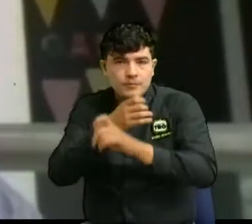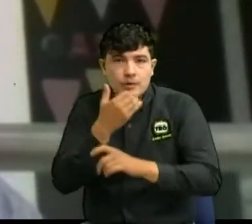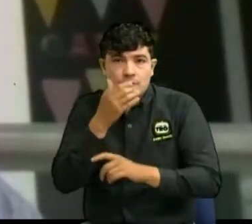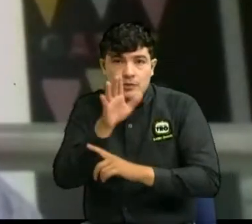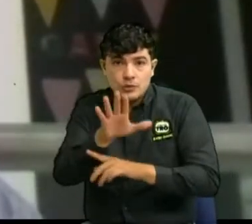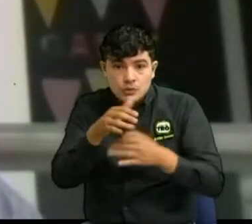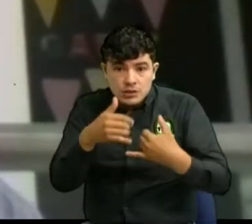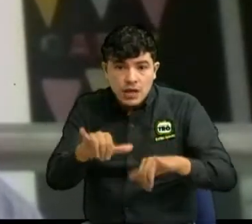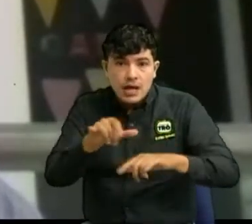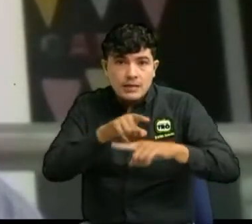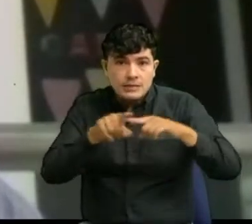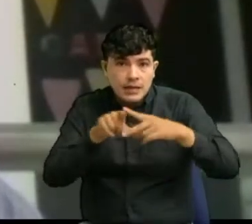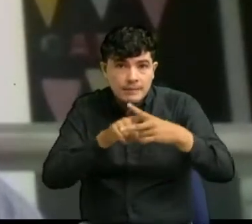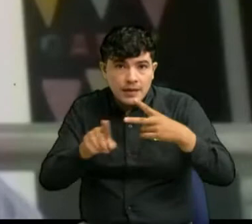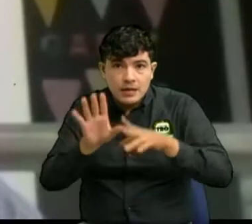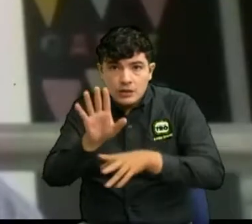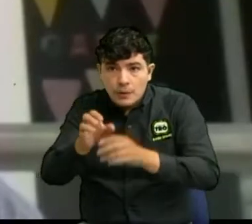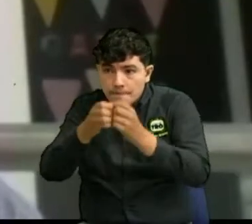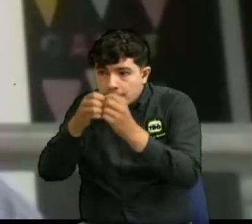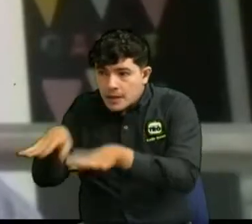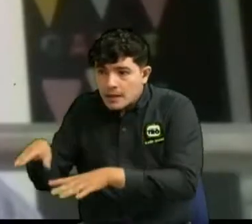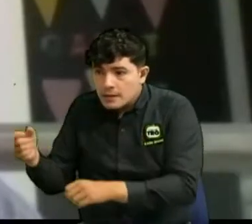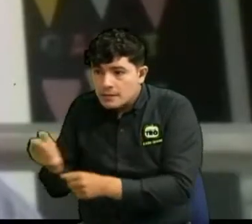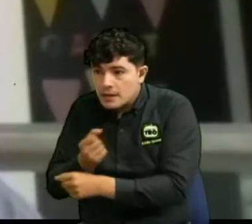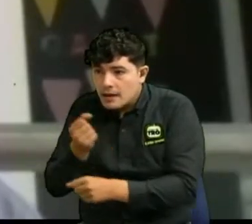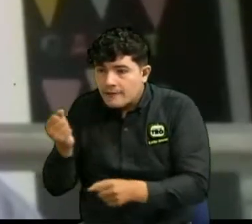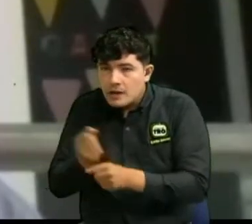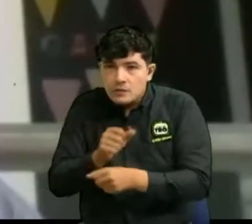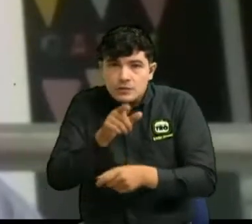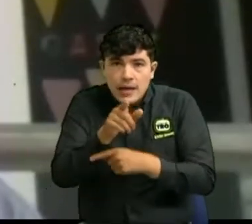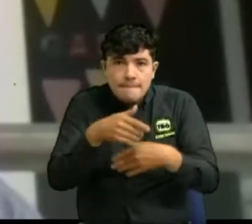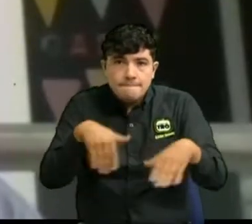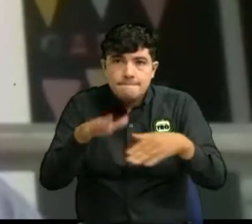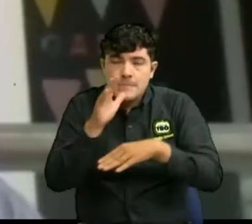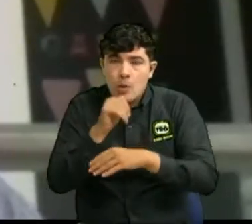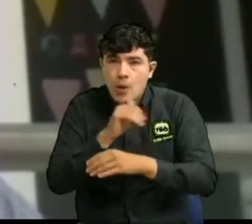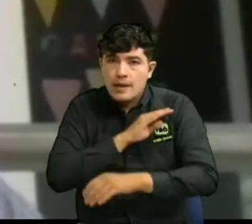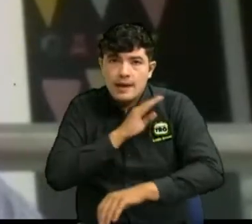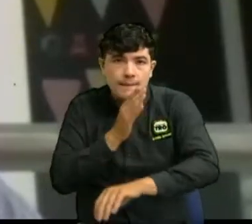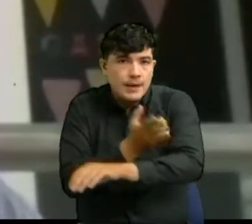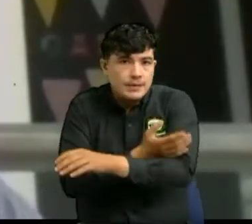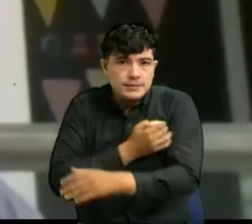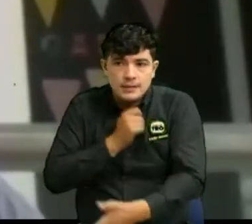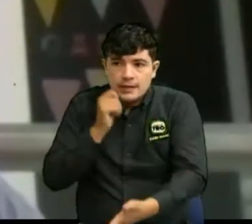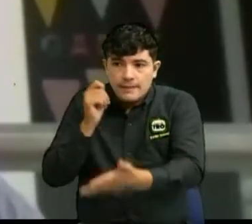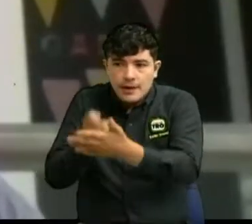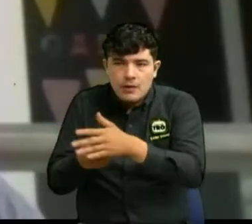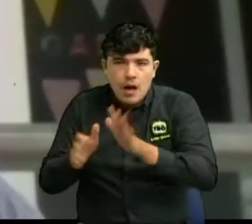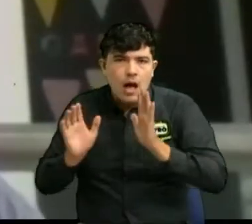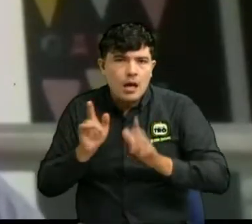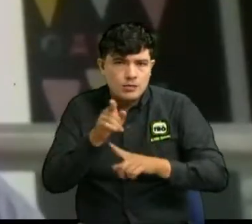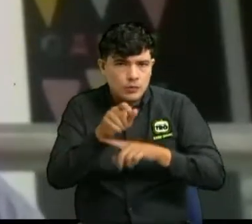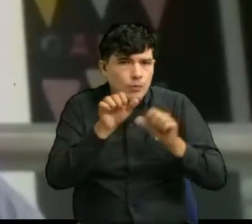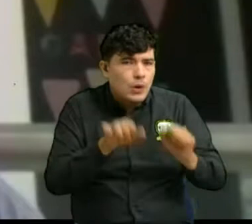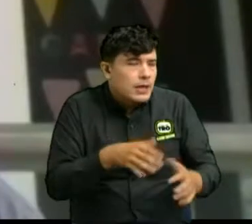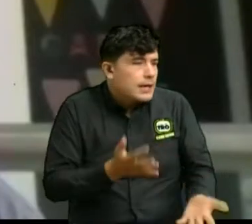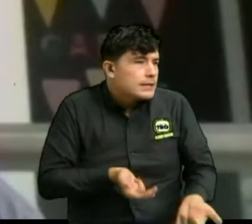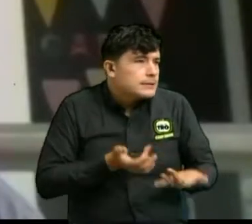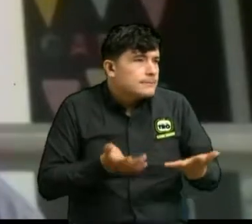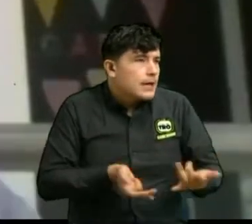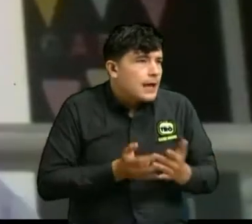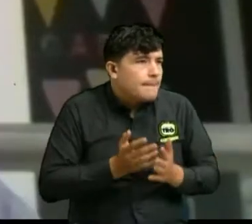las semanas, se queda sin empleo, no tiene capacidad de pago, le puede dedicarse a esperar la